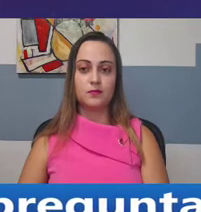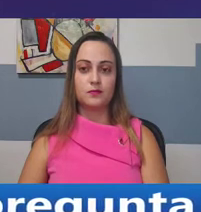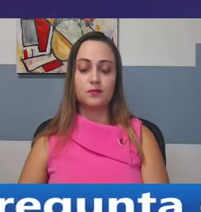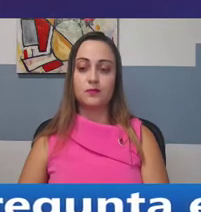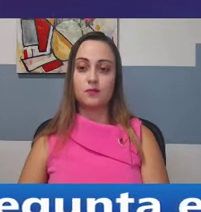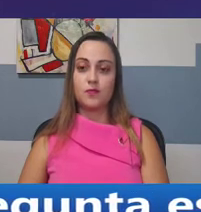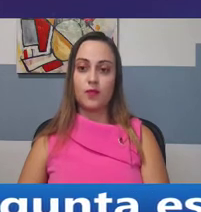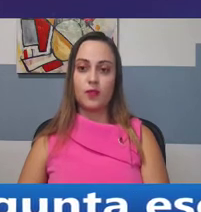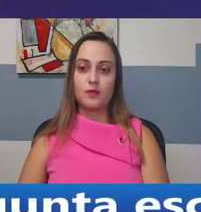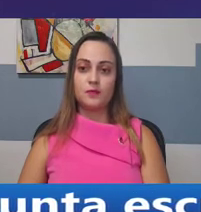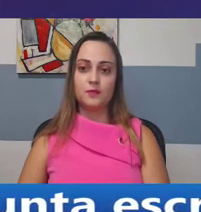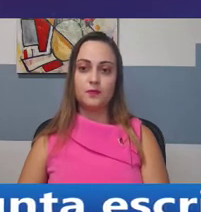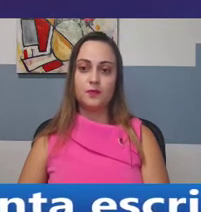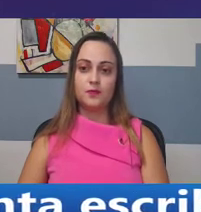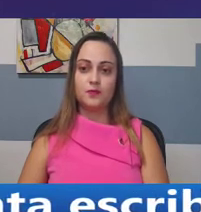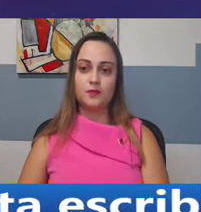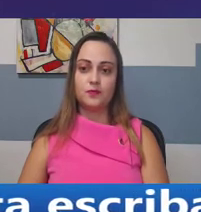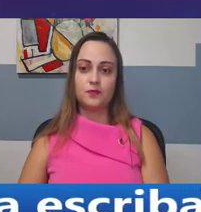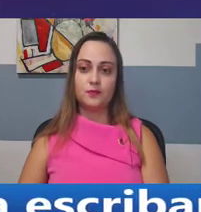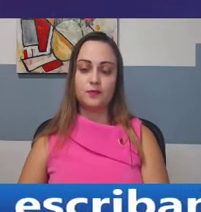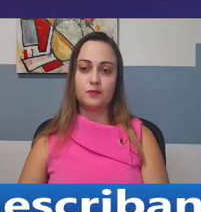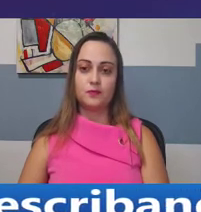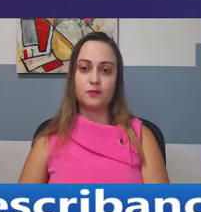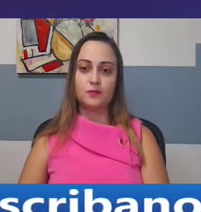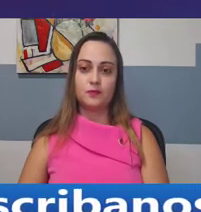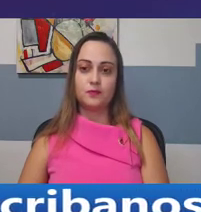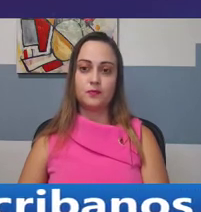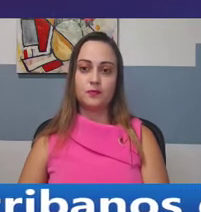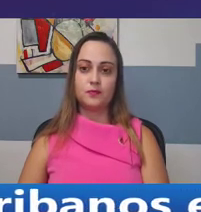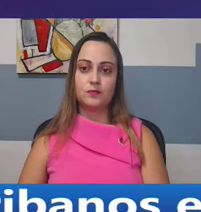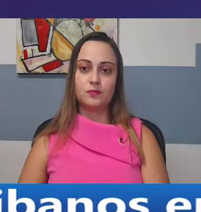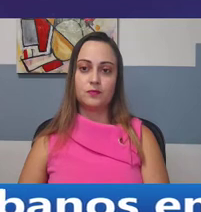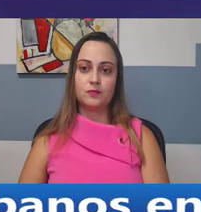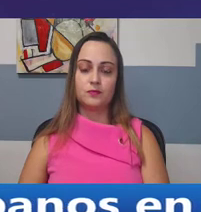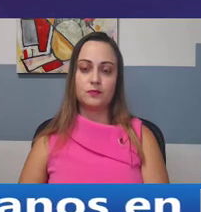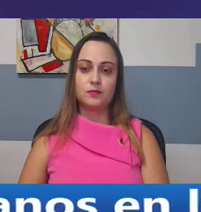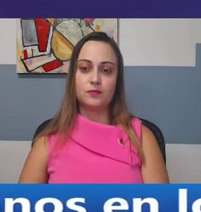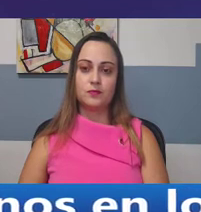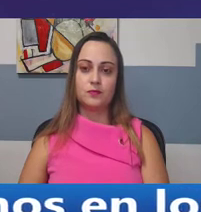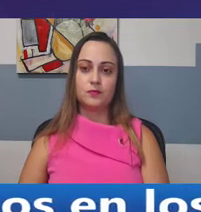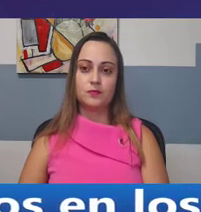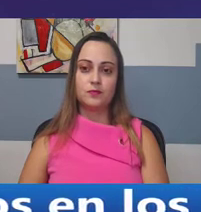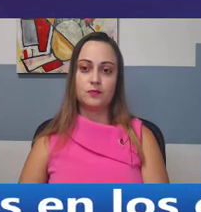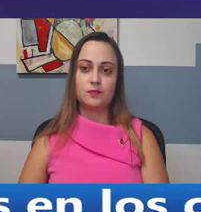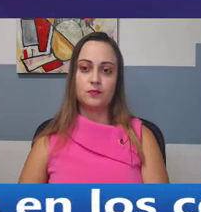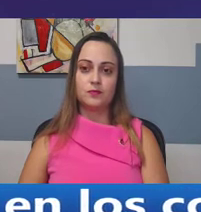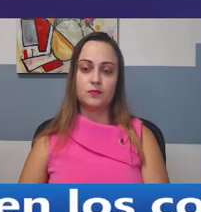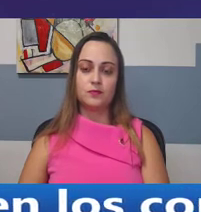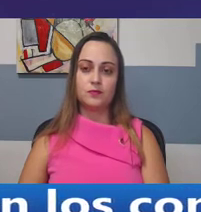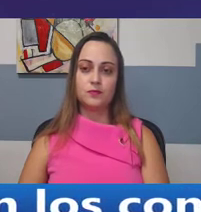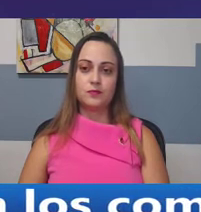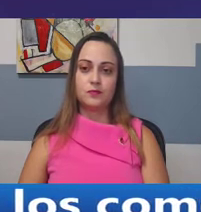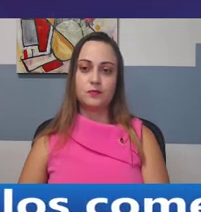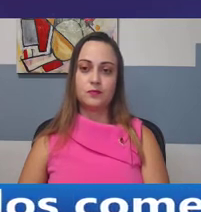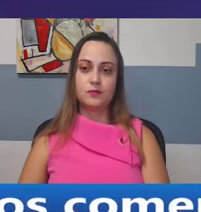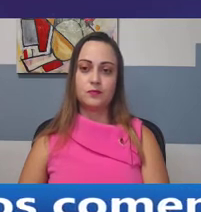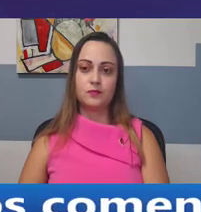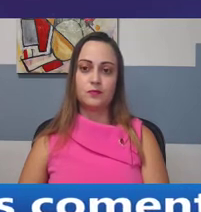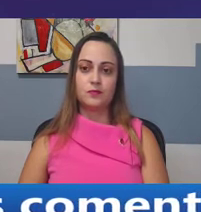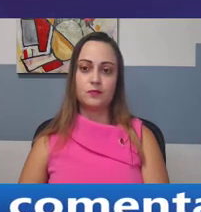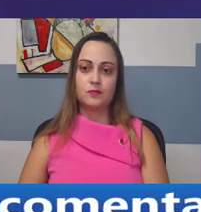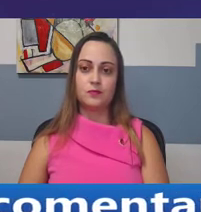por las cuales me decidí a hacer real estate, bueno, es una de estas ventajas. Las ventajas son que